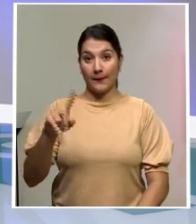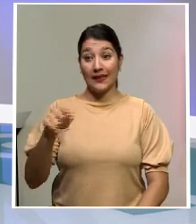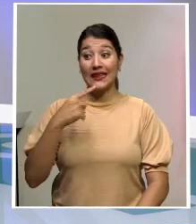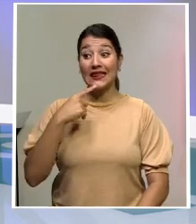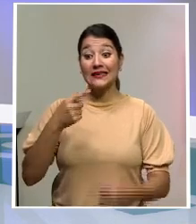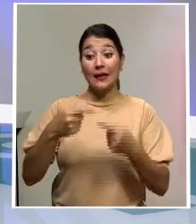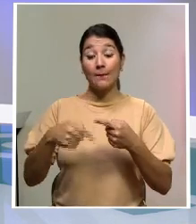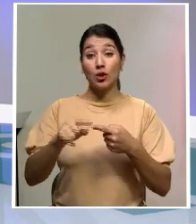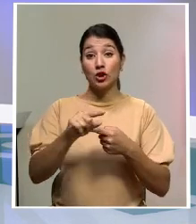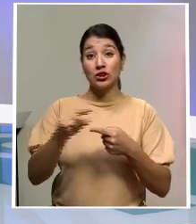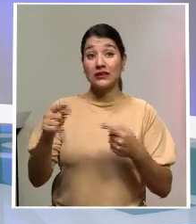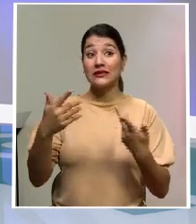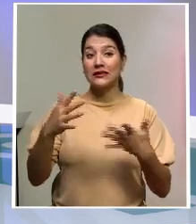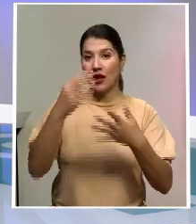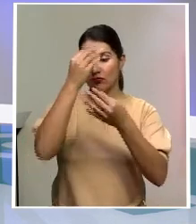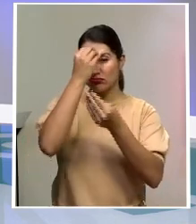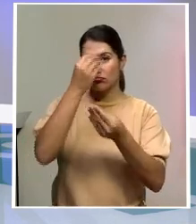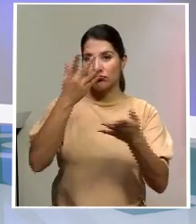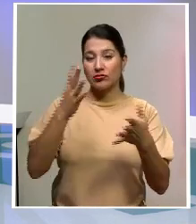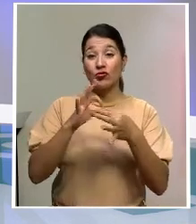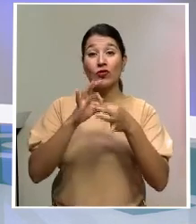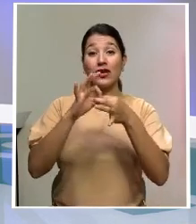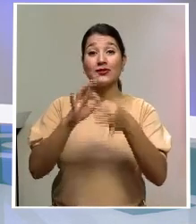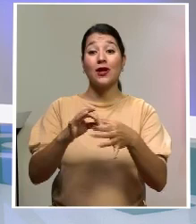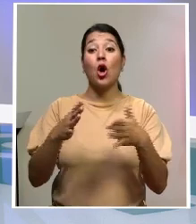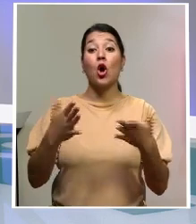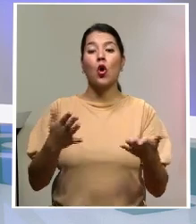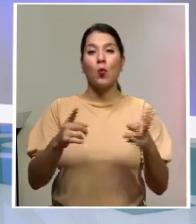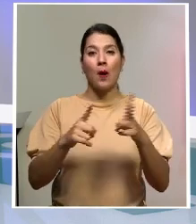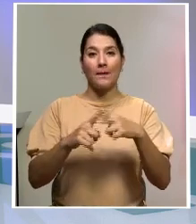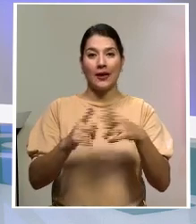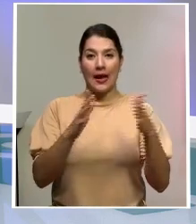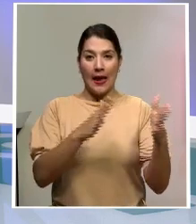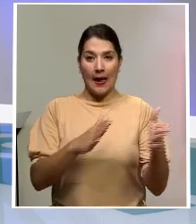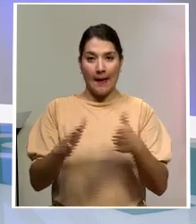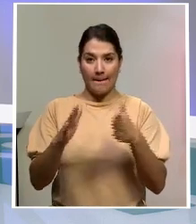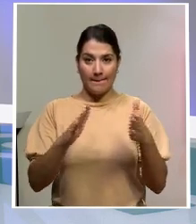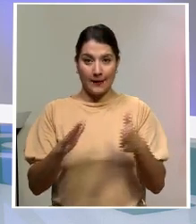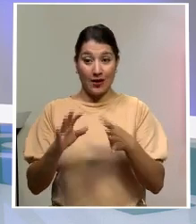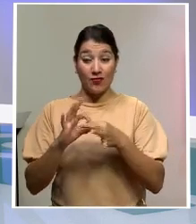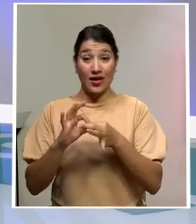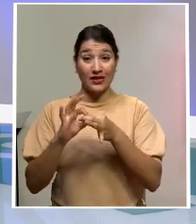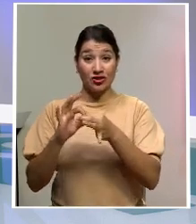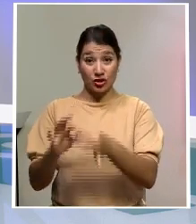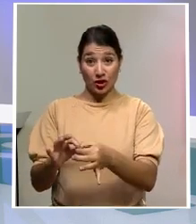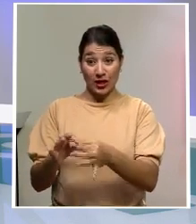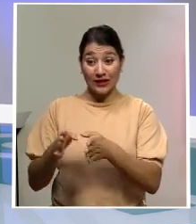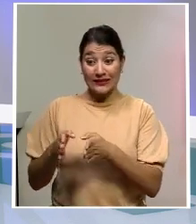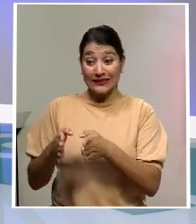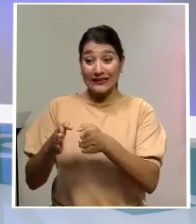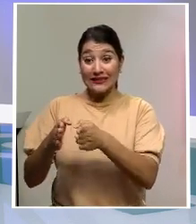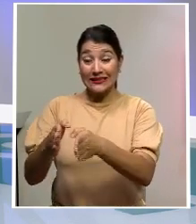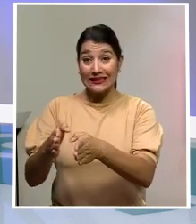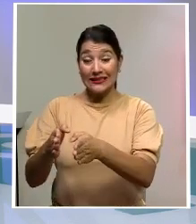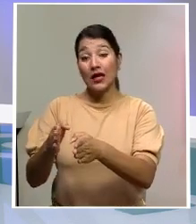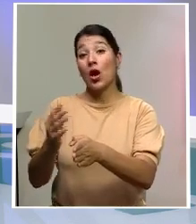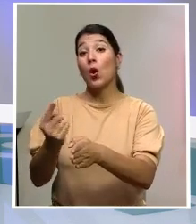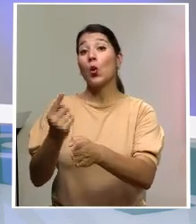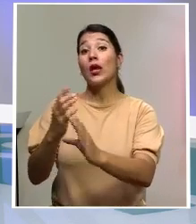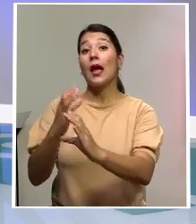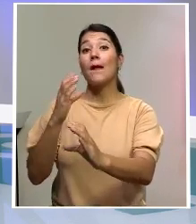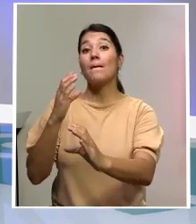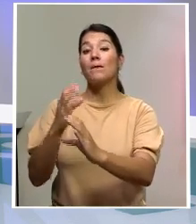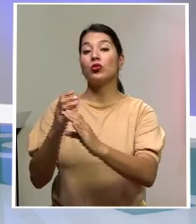detalles sobre la implementación del plan de sectorización del transporte público en la GAM. Esta